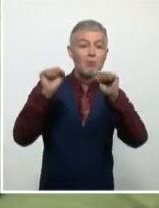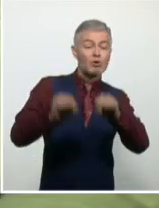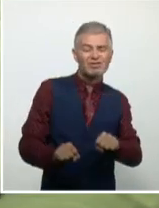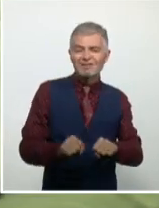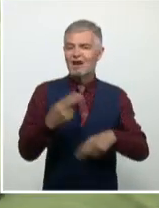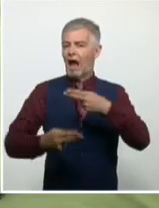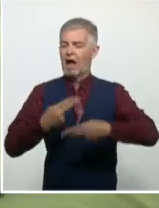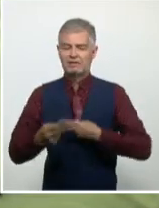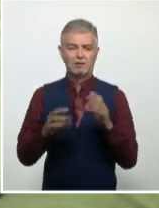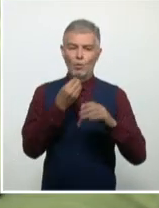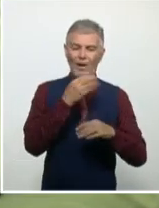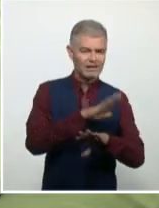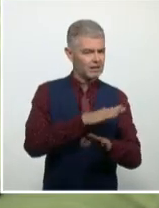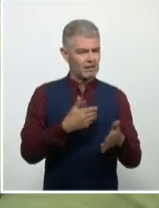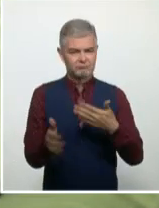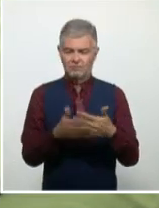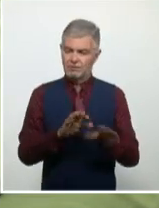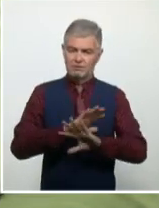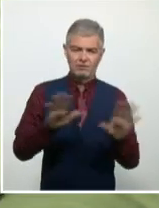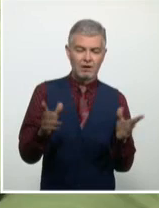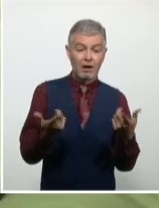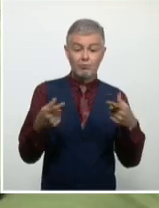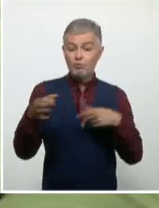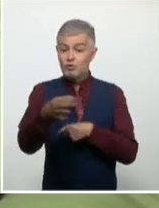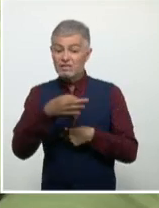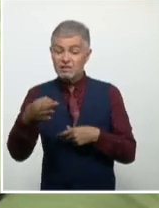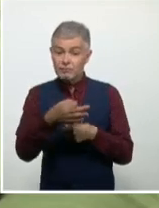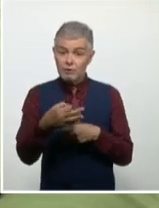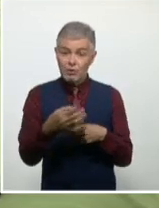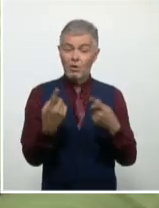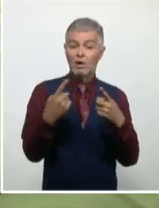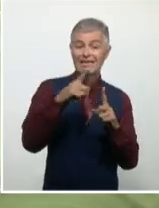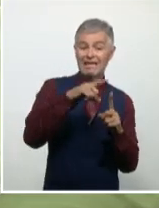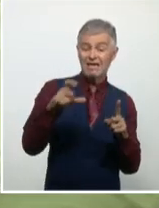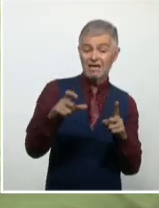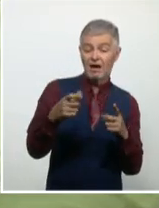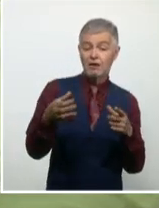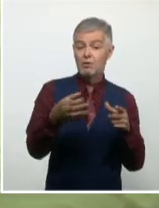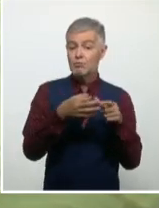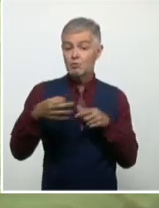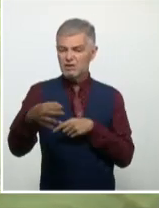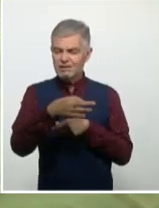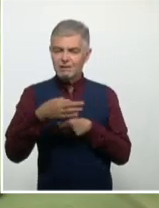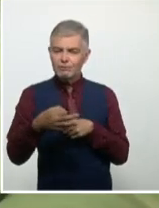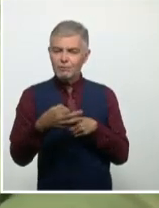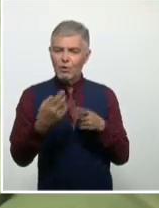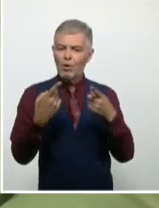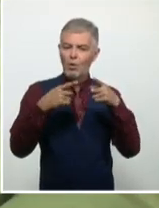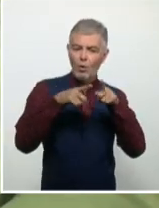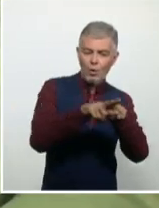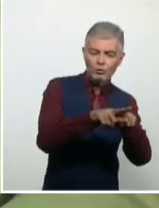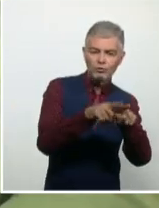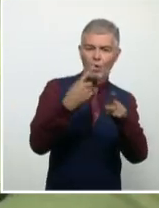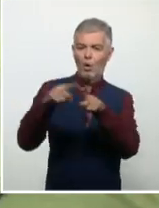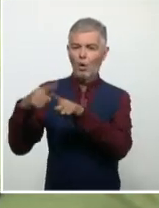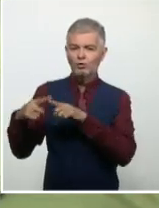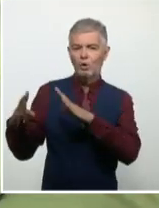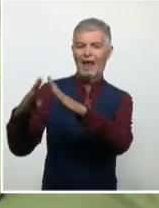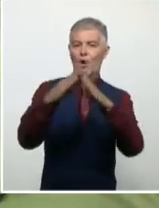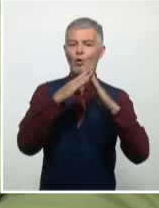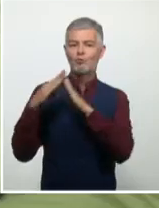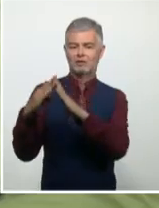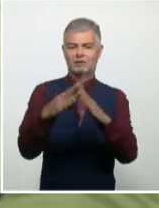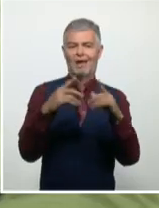los municipios, con el acompañamiento, porque esa es la parte técnica, pero también le hemos dicho a los municipios, el acompañamiento entonces de los factores de la comunidad,